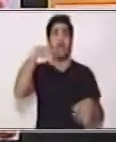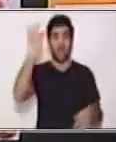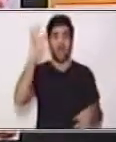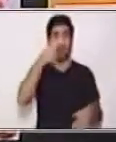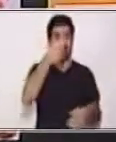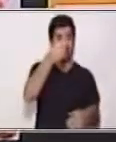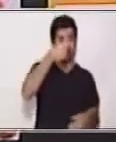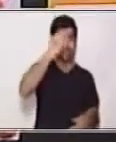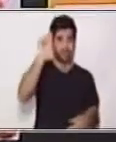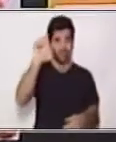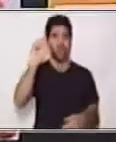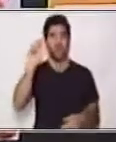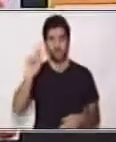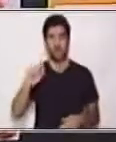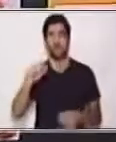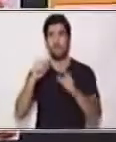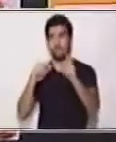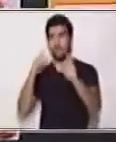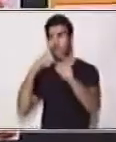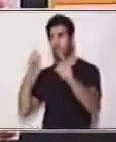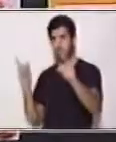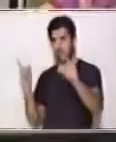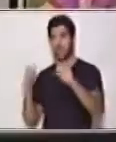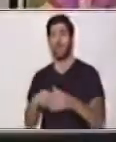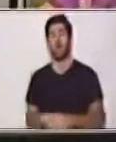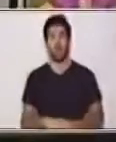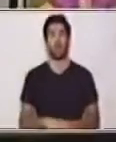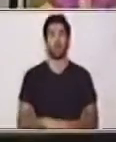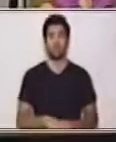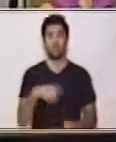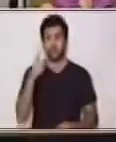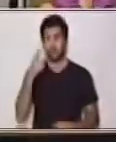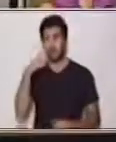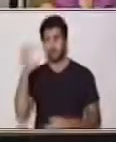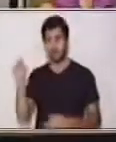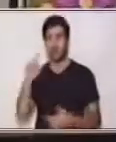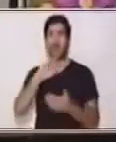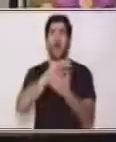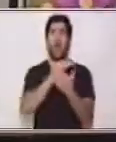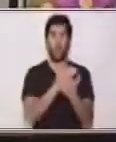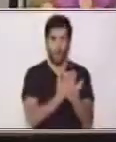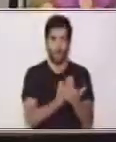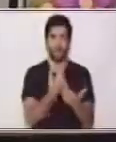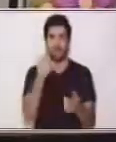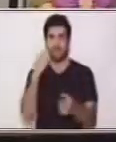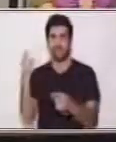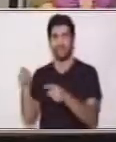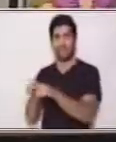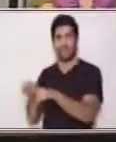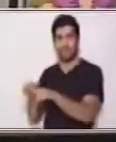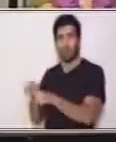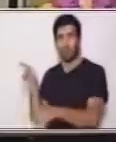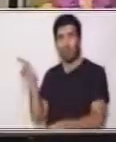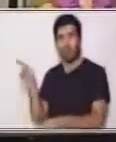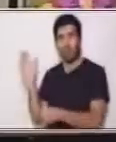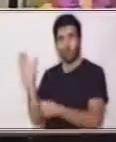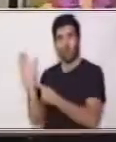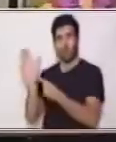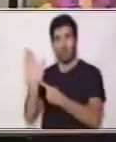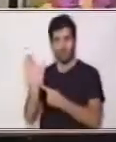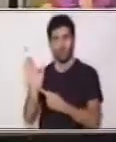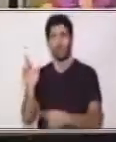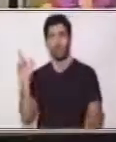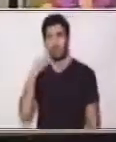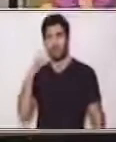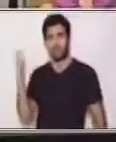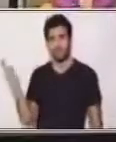Perdón, mayor tamaño. Entonces, en este caso dijimos que era el aguacate. Entonces colocamos una X o un chequecito,